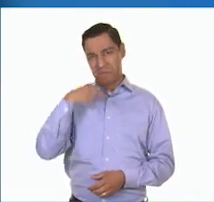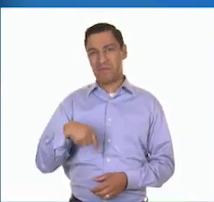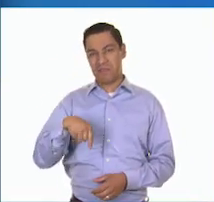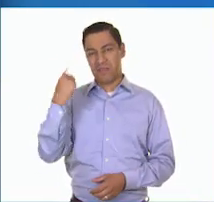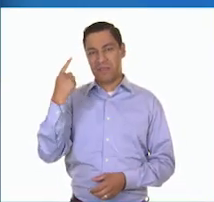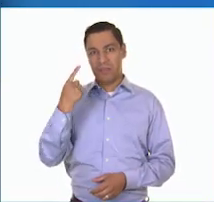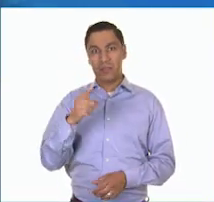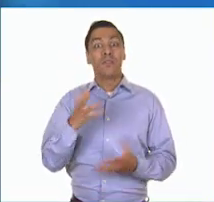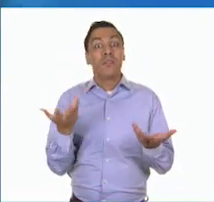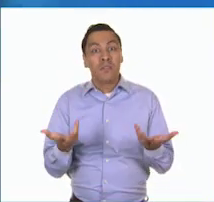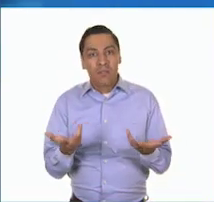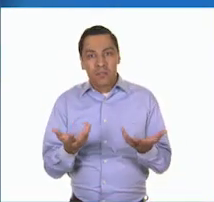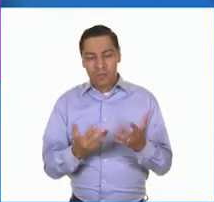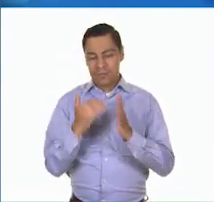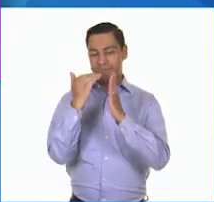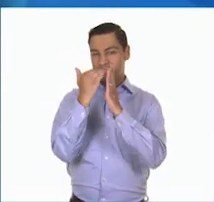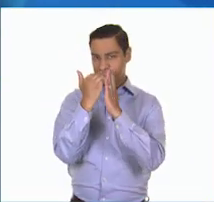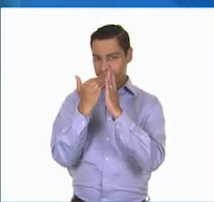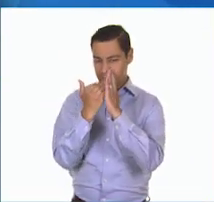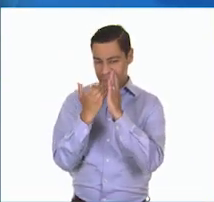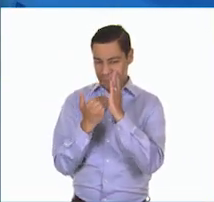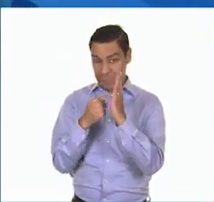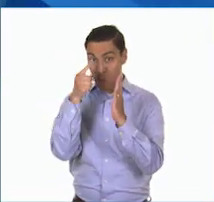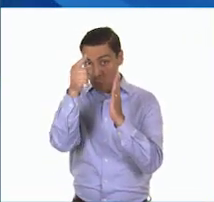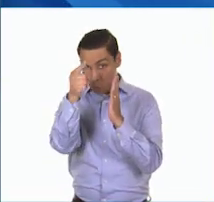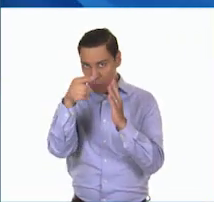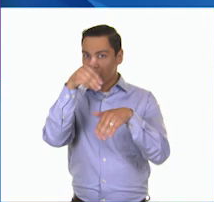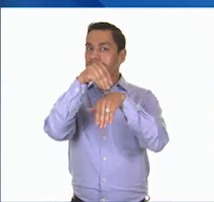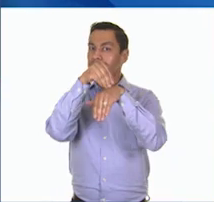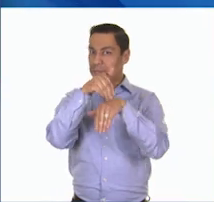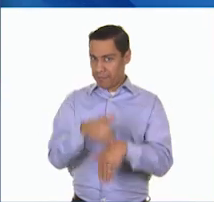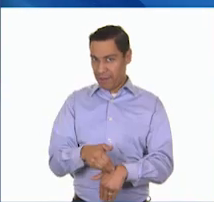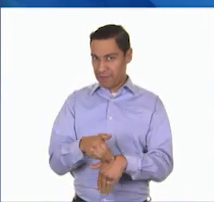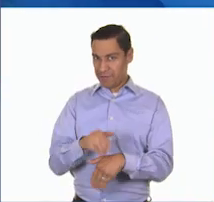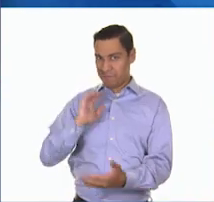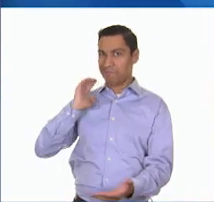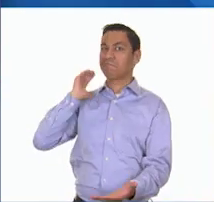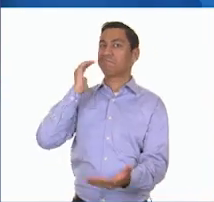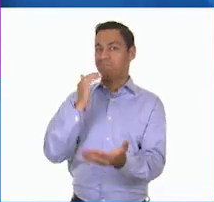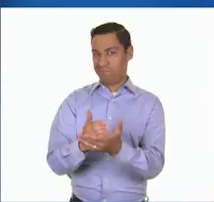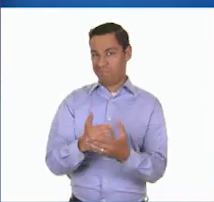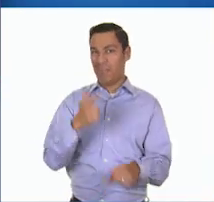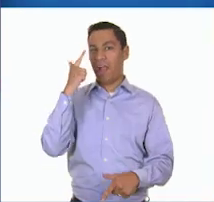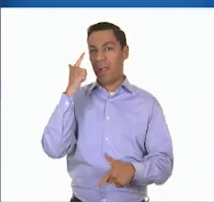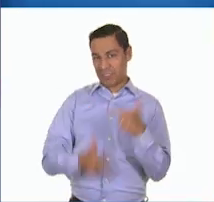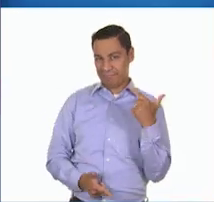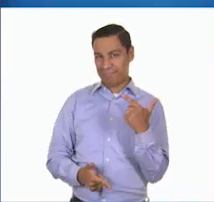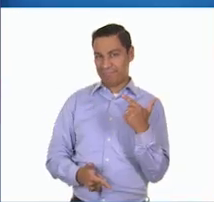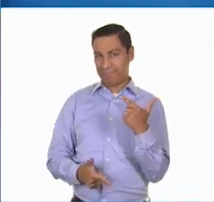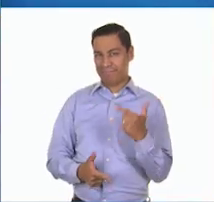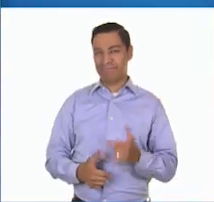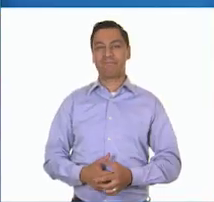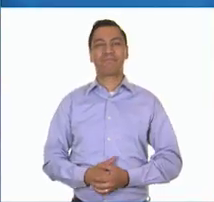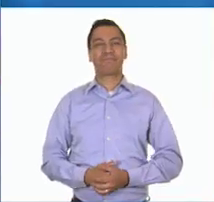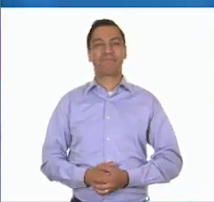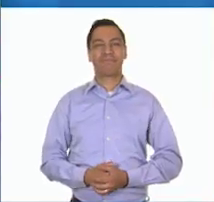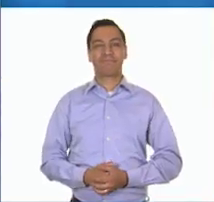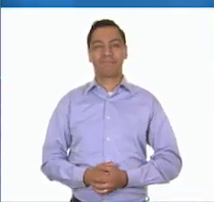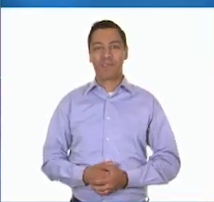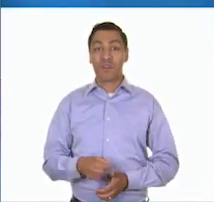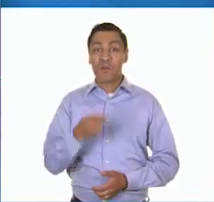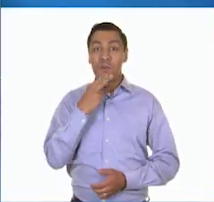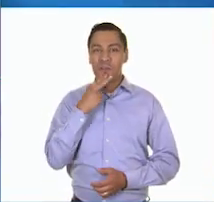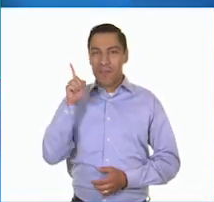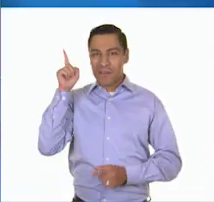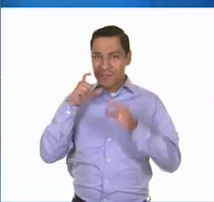personas. Por eso hay que continuar cuidándonos siguiendo las buenas prácticas que ya todos conocemos para evitar contagiarnos.